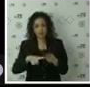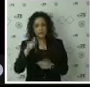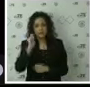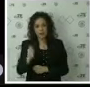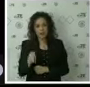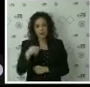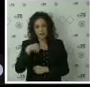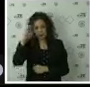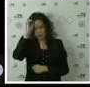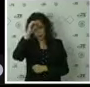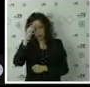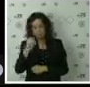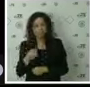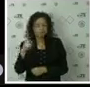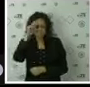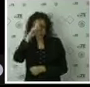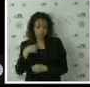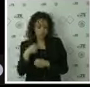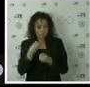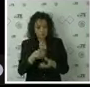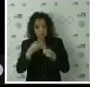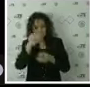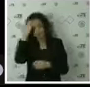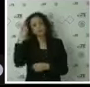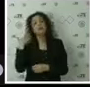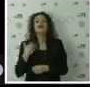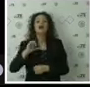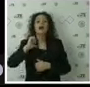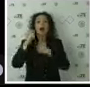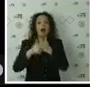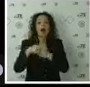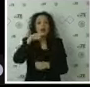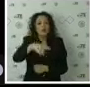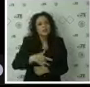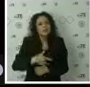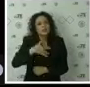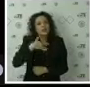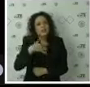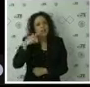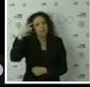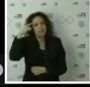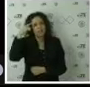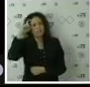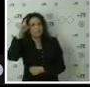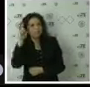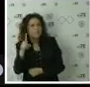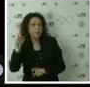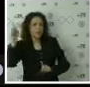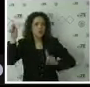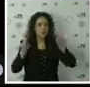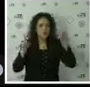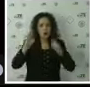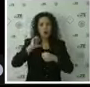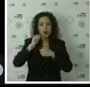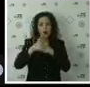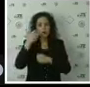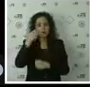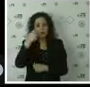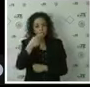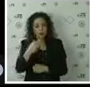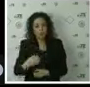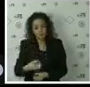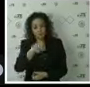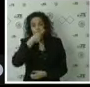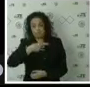la inquietud más grande que ustedes tengan, o lo que puedan rescatar, o algo que quieran decirnos para efectos de este webinar y